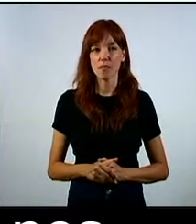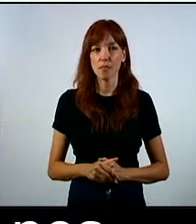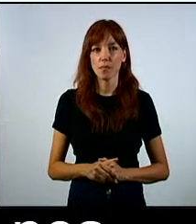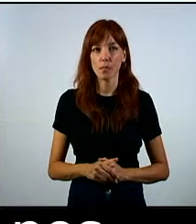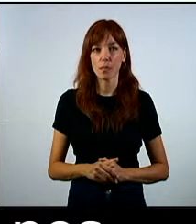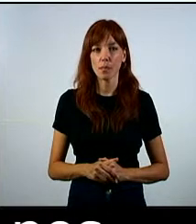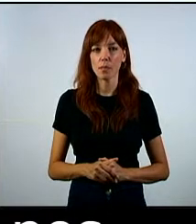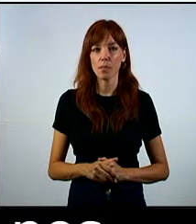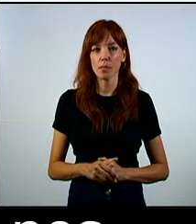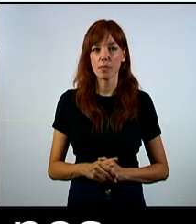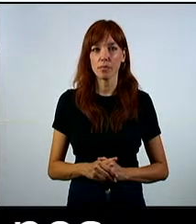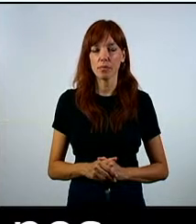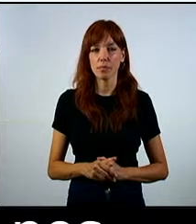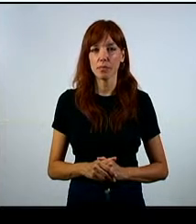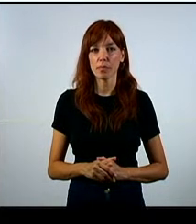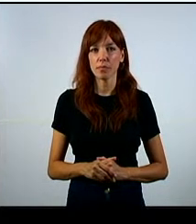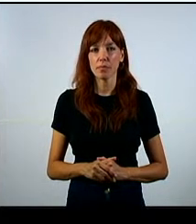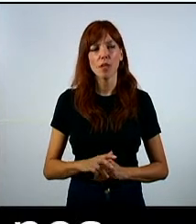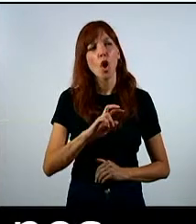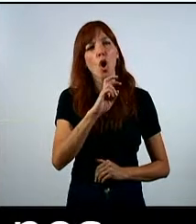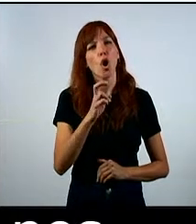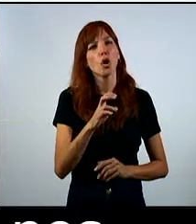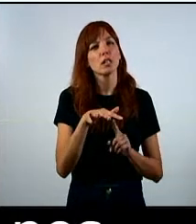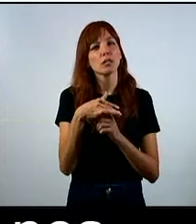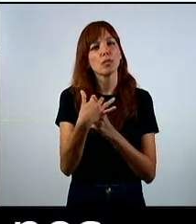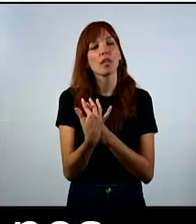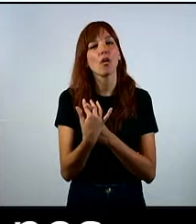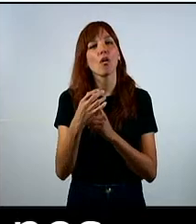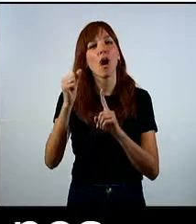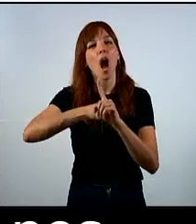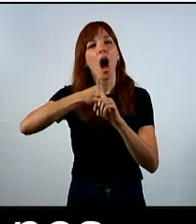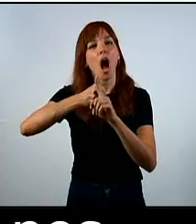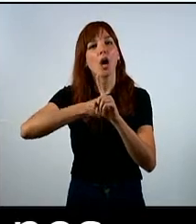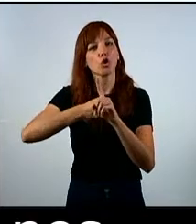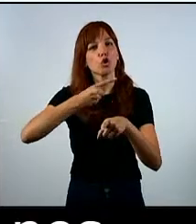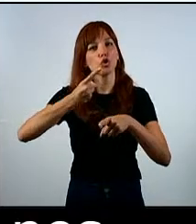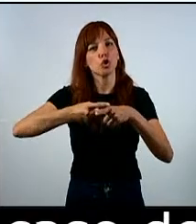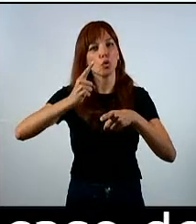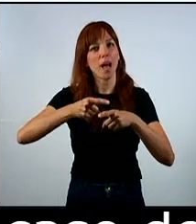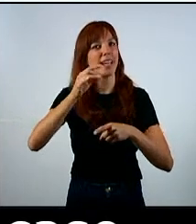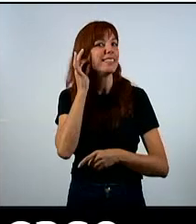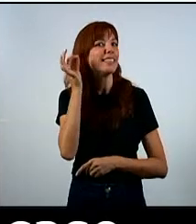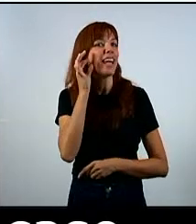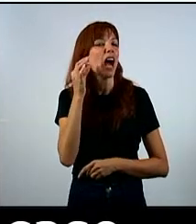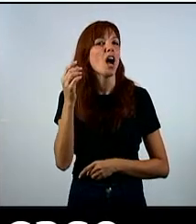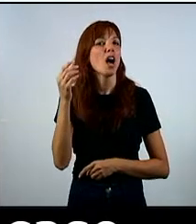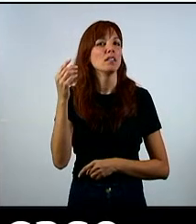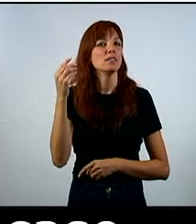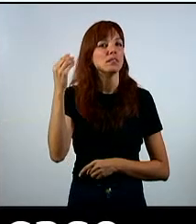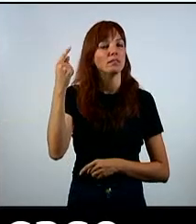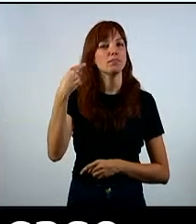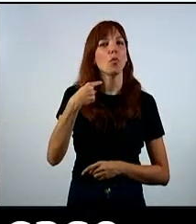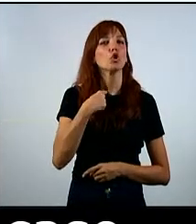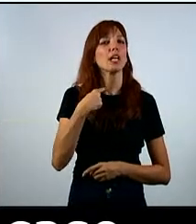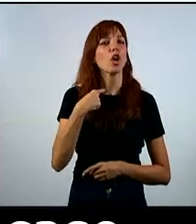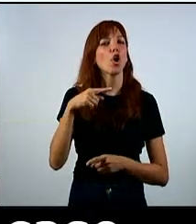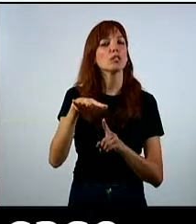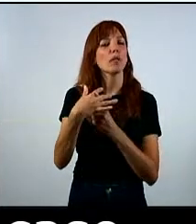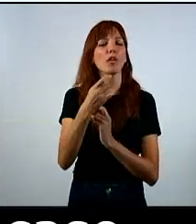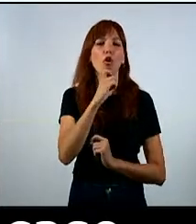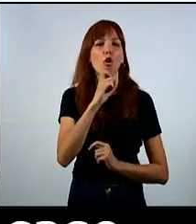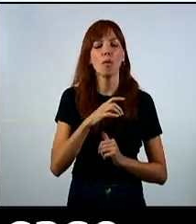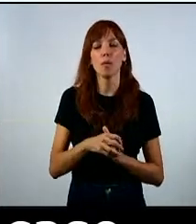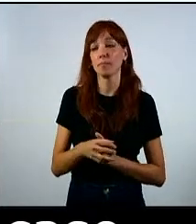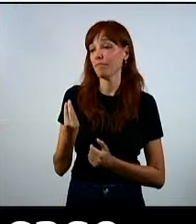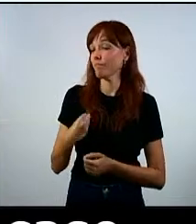En relación a otro caso de abuso sexual contra menor, la niña de Montijo, ¿en qué situación nos encontramos ahora? Pues es la misma